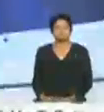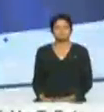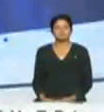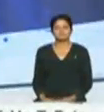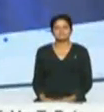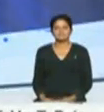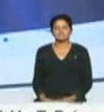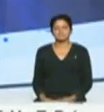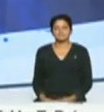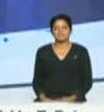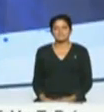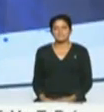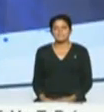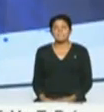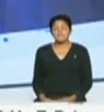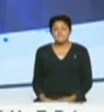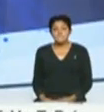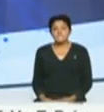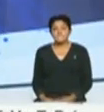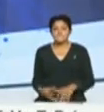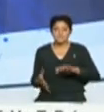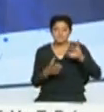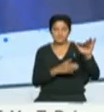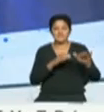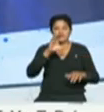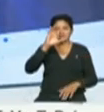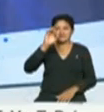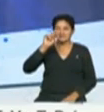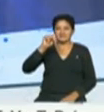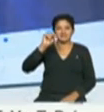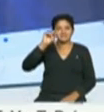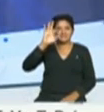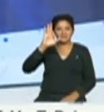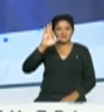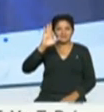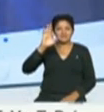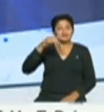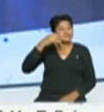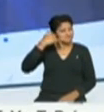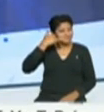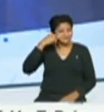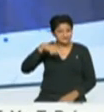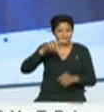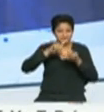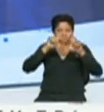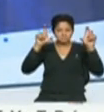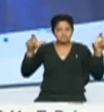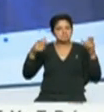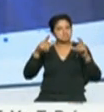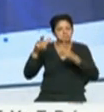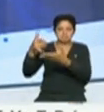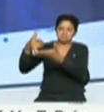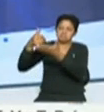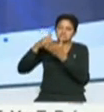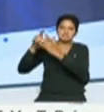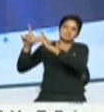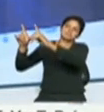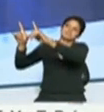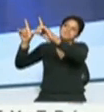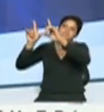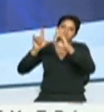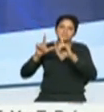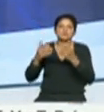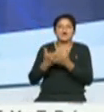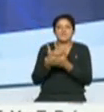La Corporación Nacional de Telecomunicaciones recibió un nuevo reconocimiento, esta vez concedido por parte de la cooperación